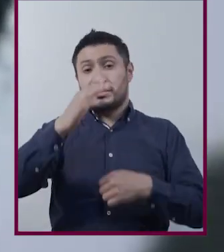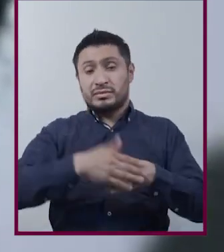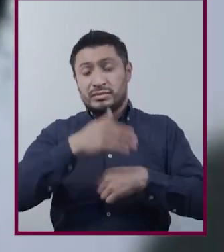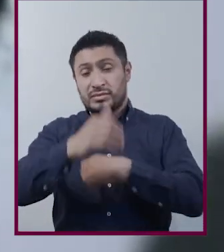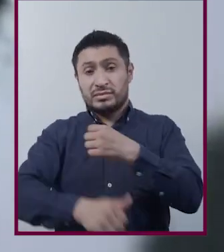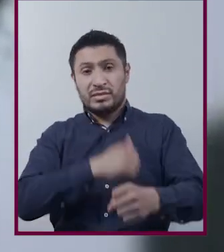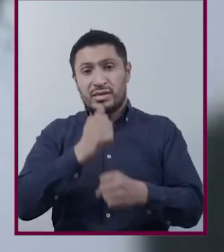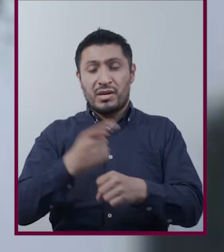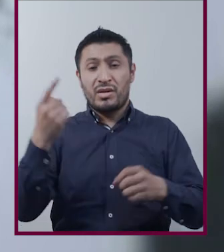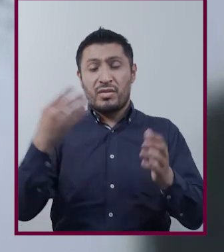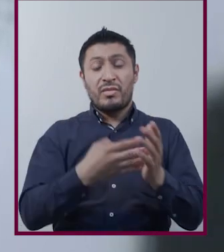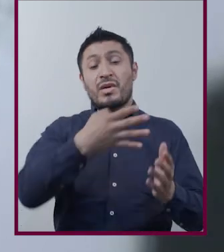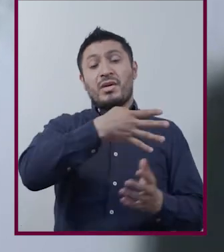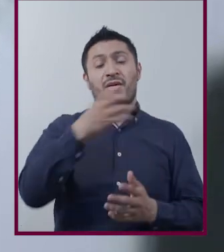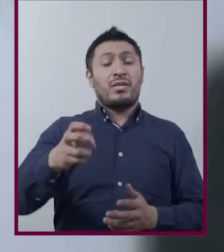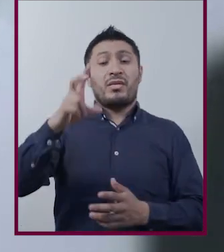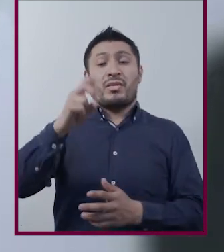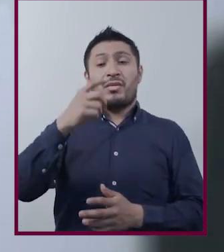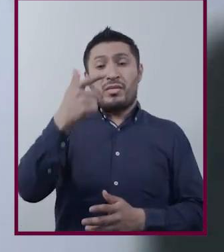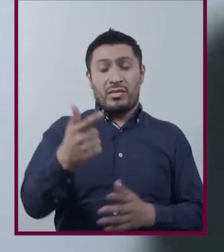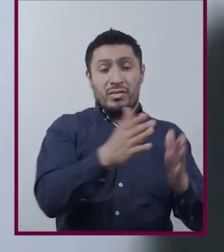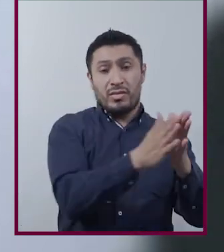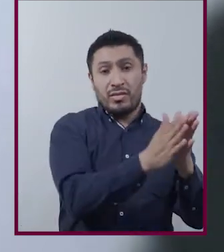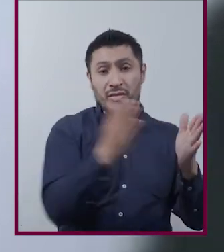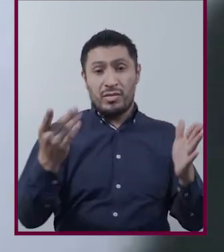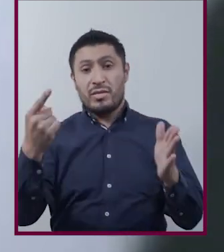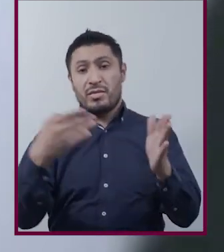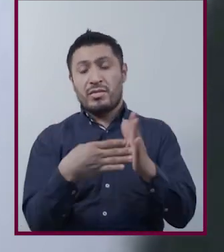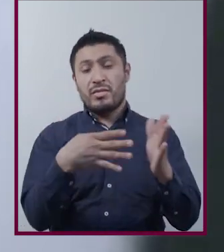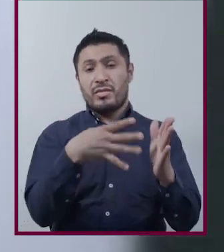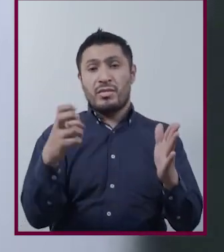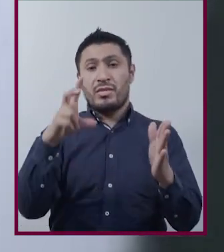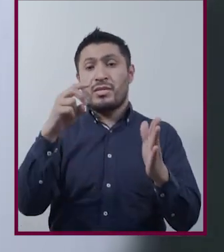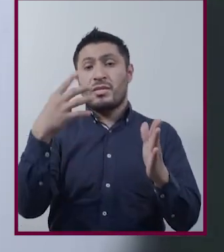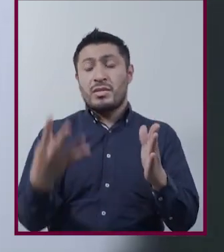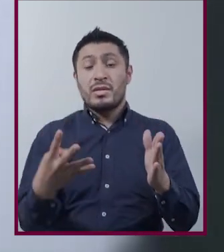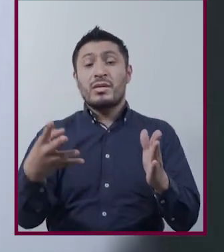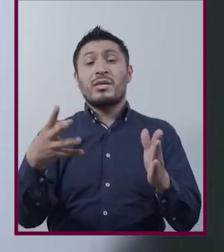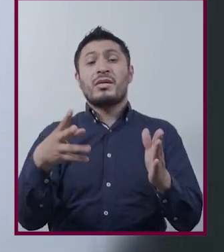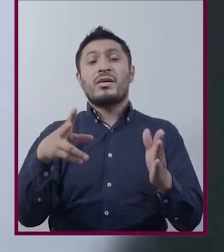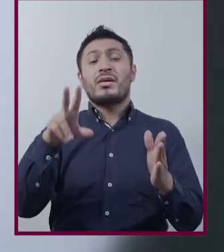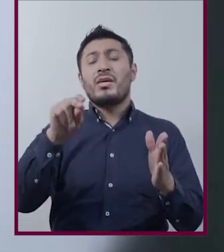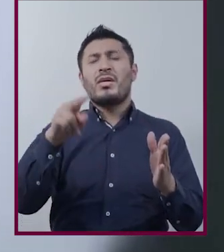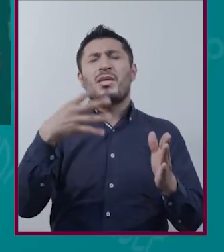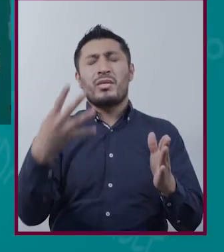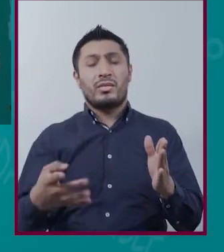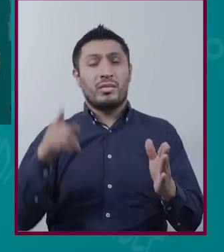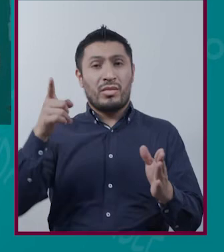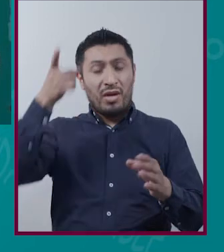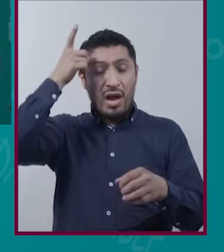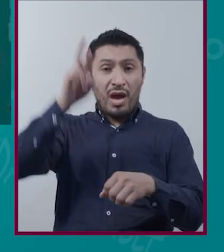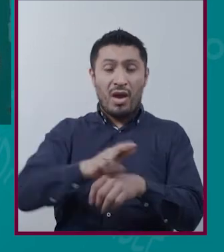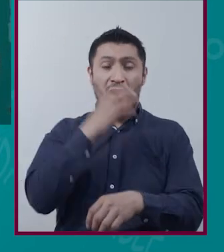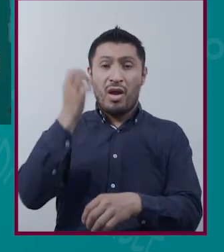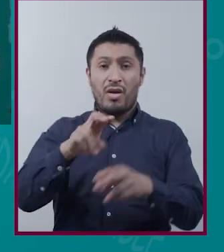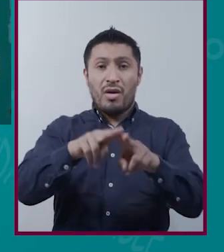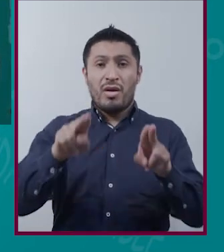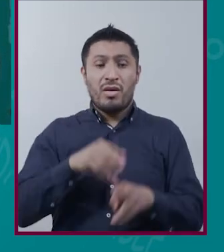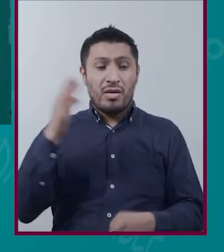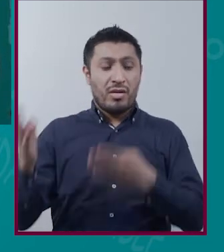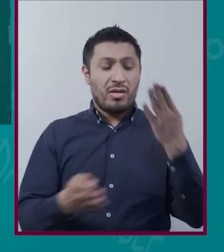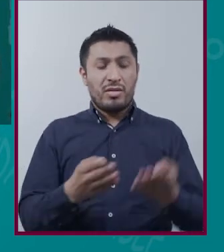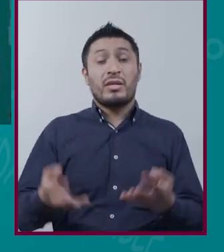de 1937 a 1984, fue directora de la Escuela Nacional de Danza.